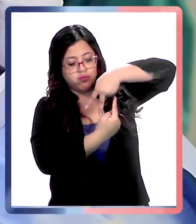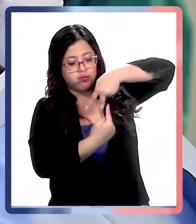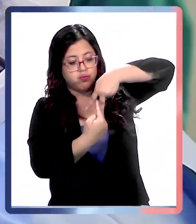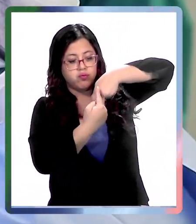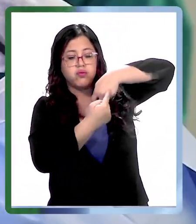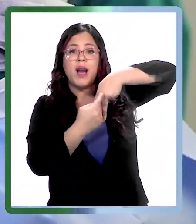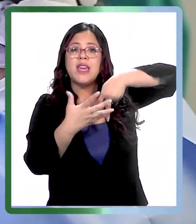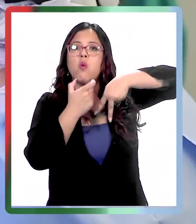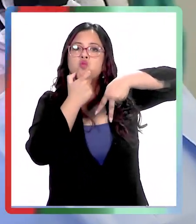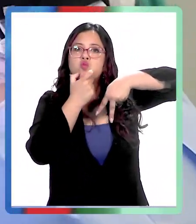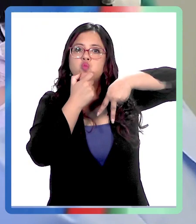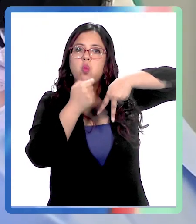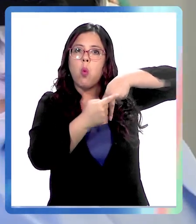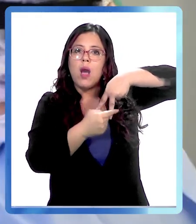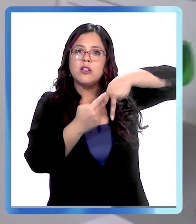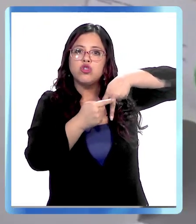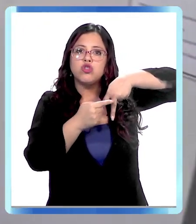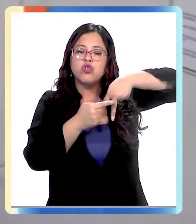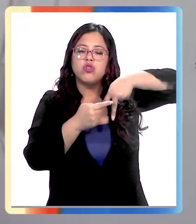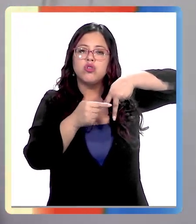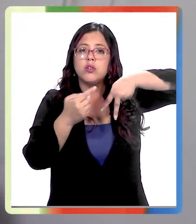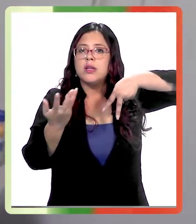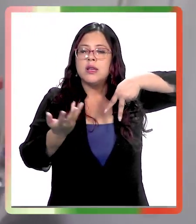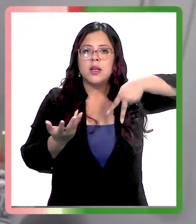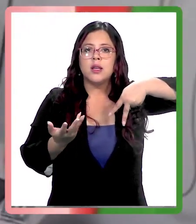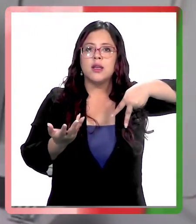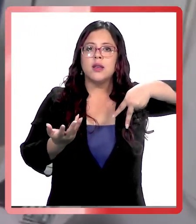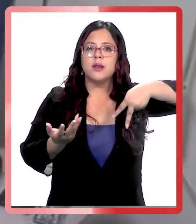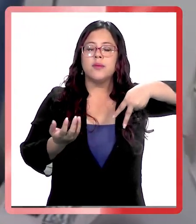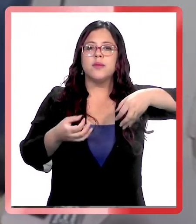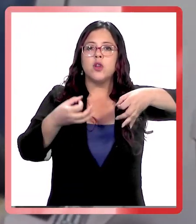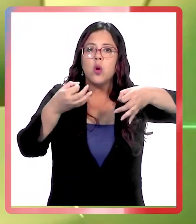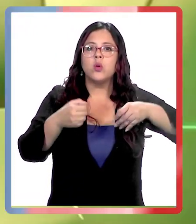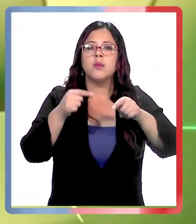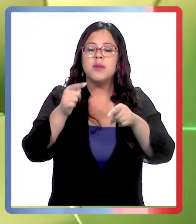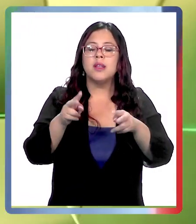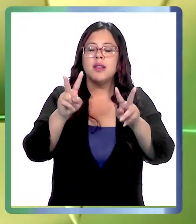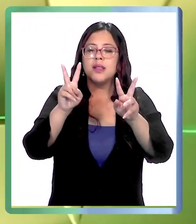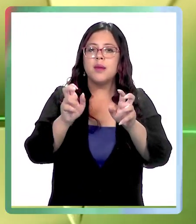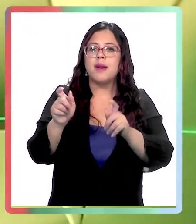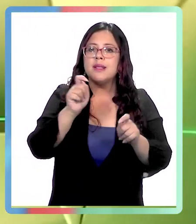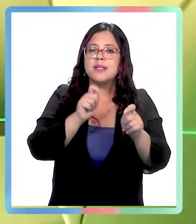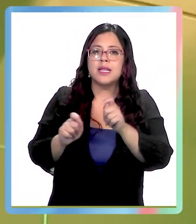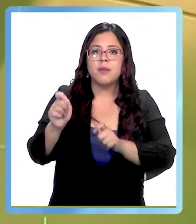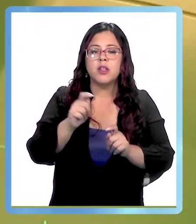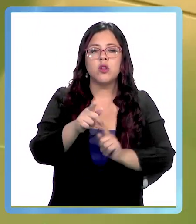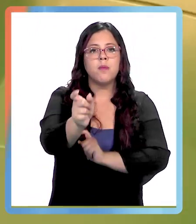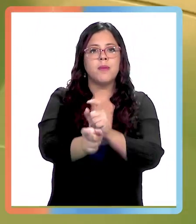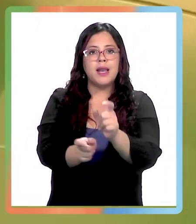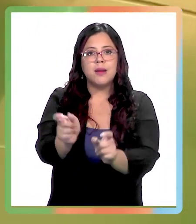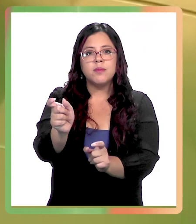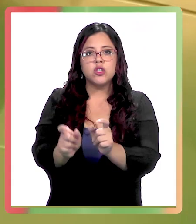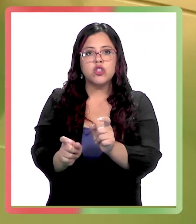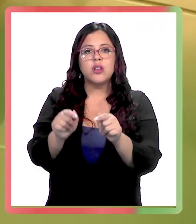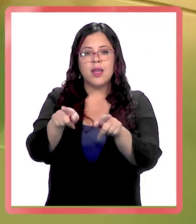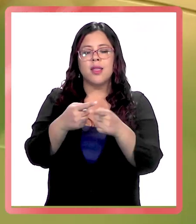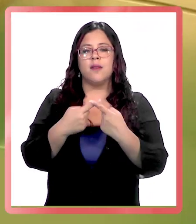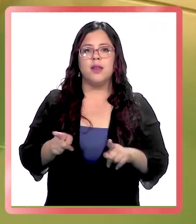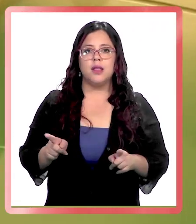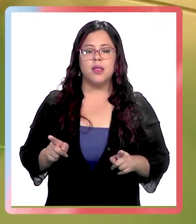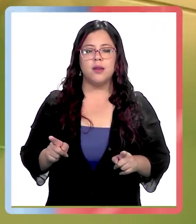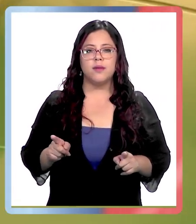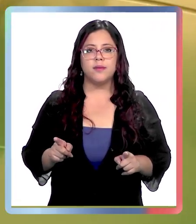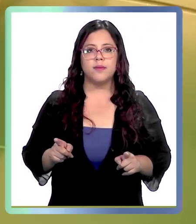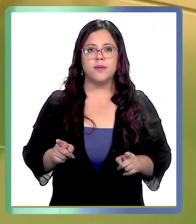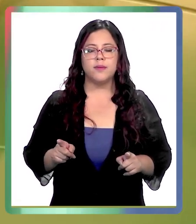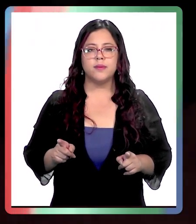en la pelvis es una estructura ósea que no es extensible, por lo tanto, la forma